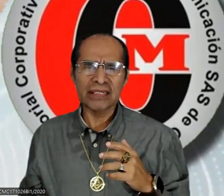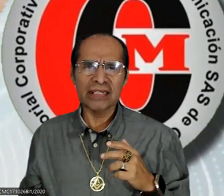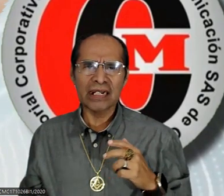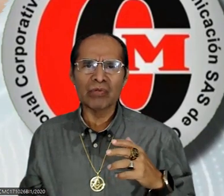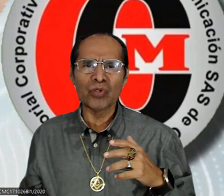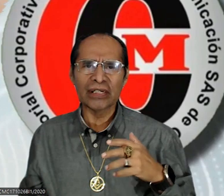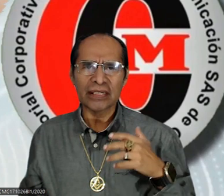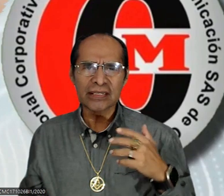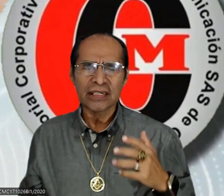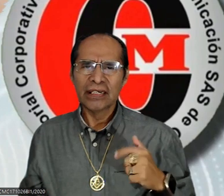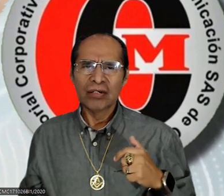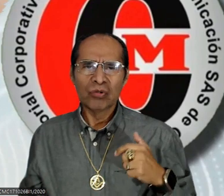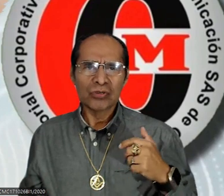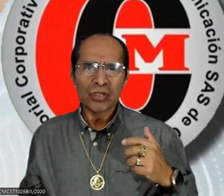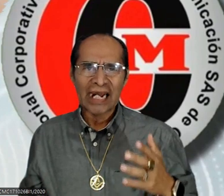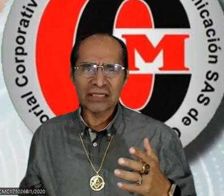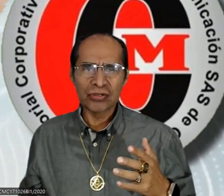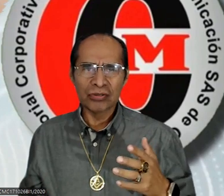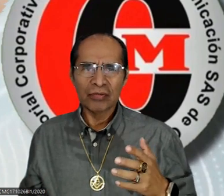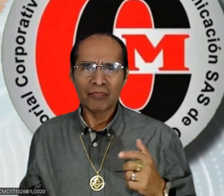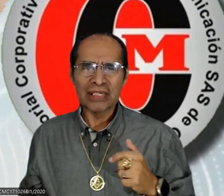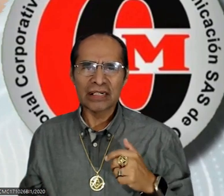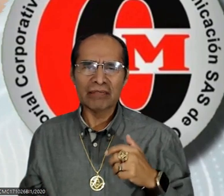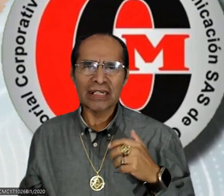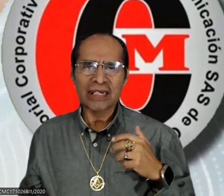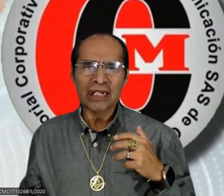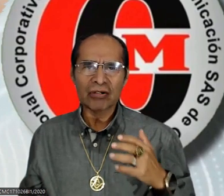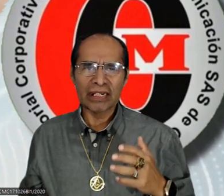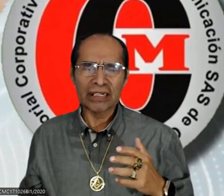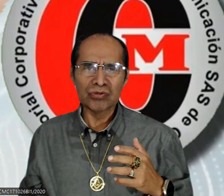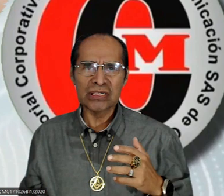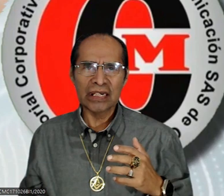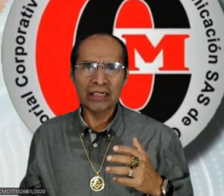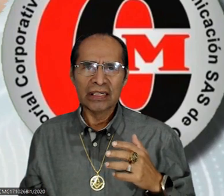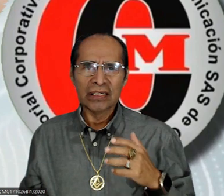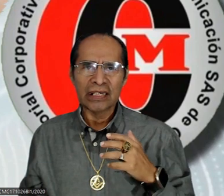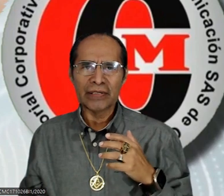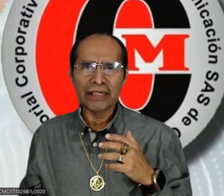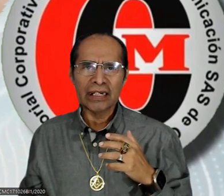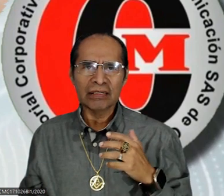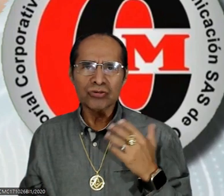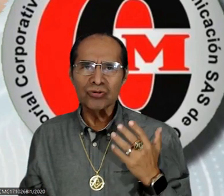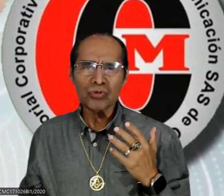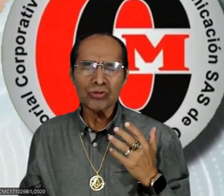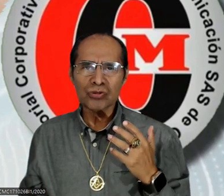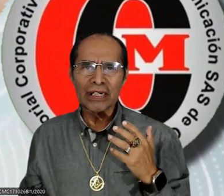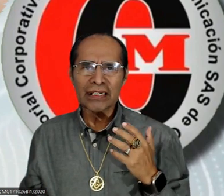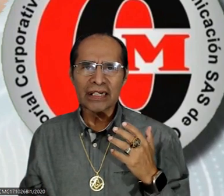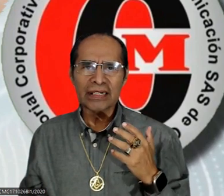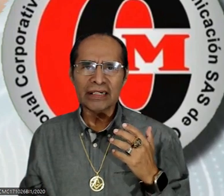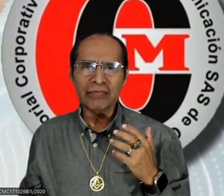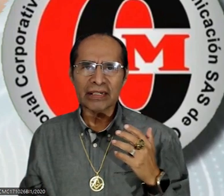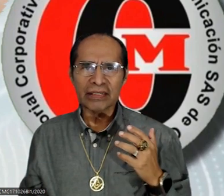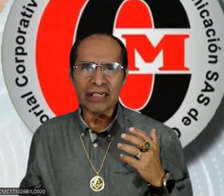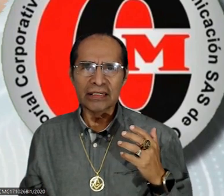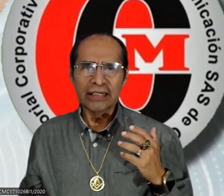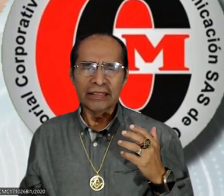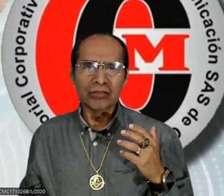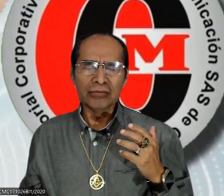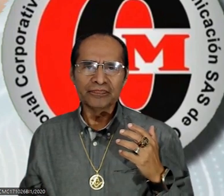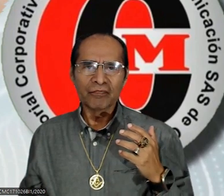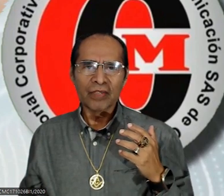que van a hacer es darme vueltas, gasto, me sale más caro la denuncia. Y al final, de todos modos, los van a dejar en